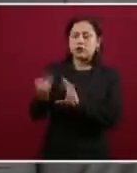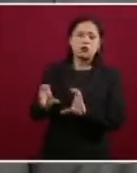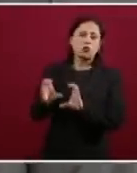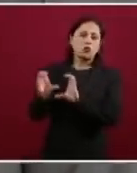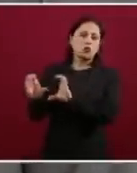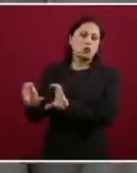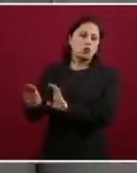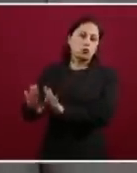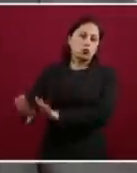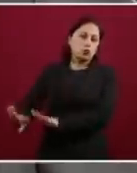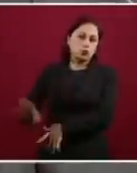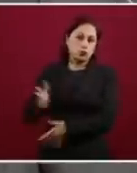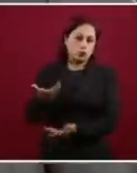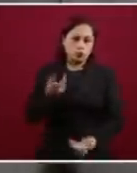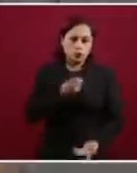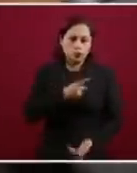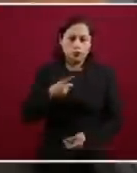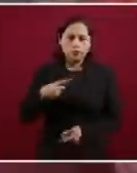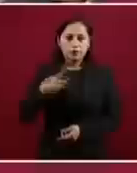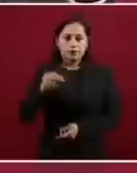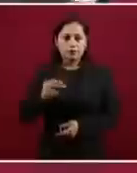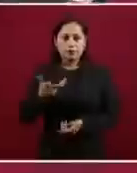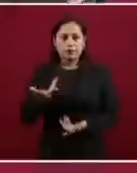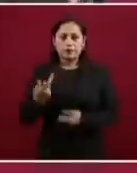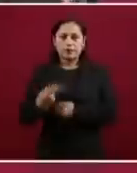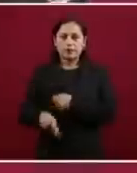porque nada de que hay